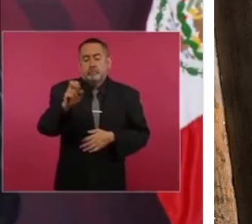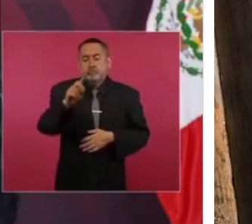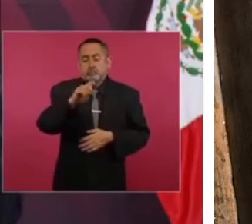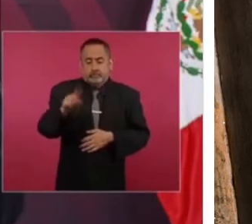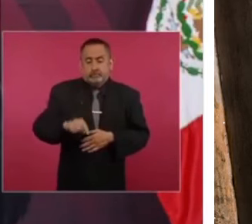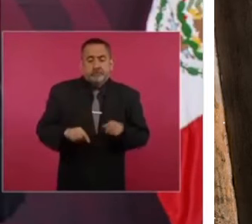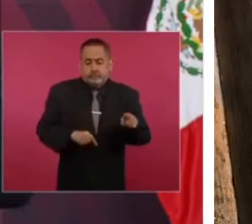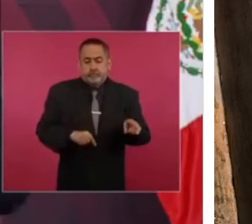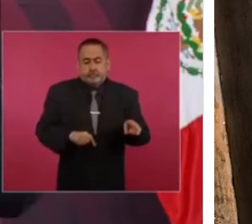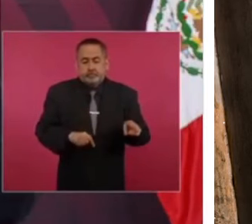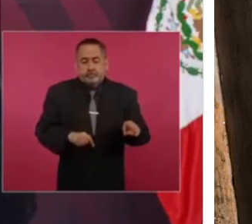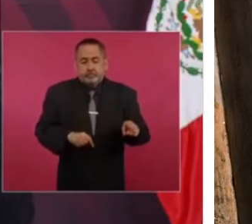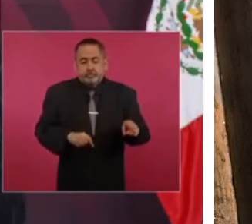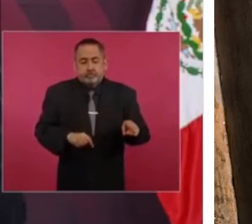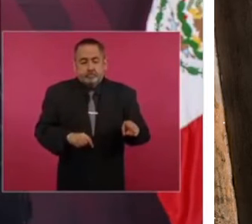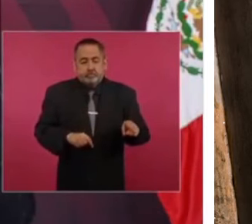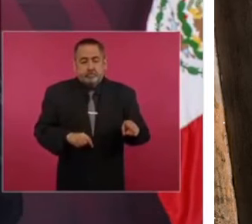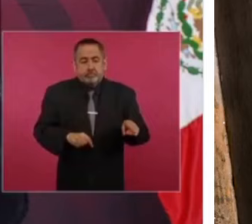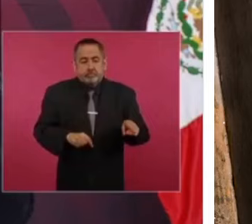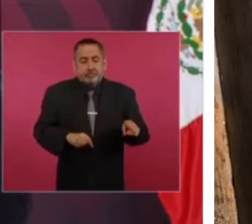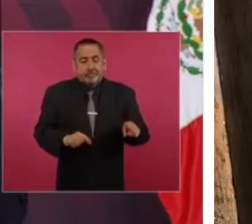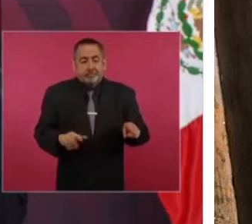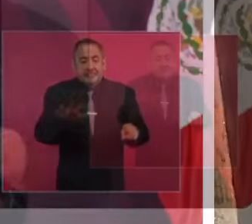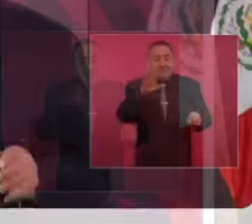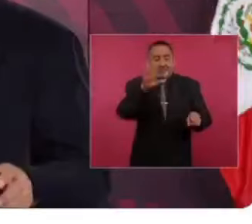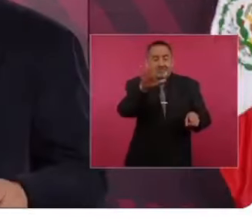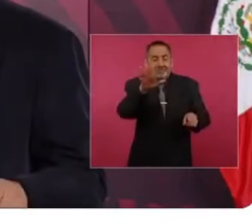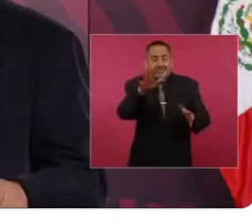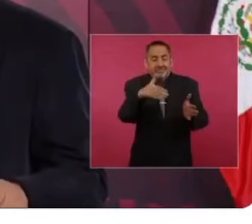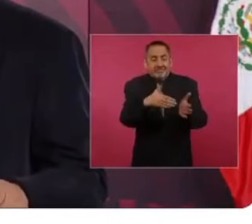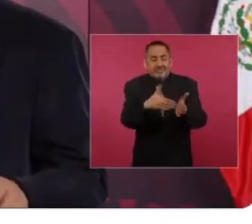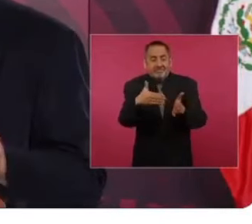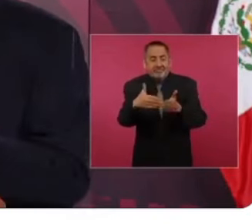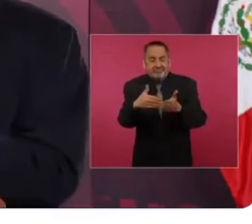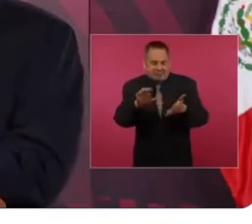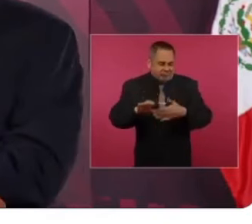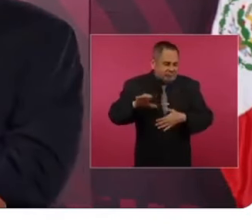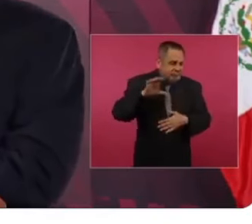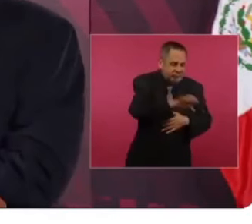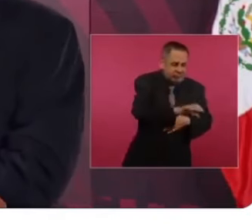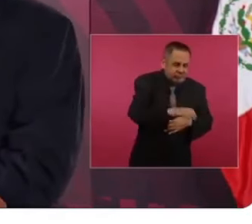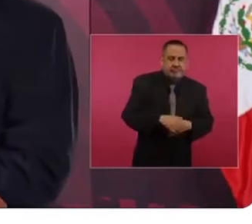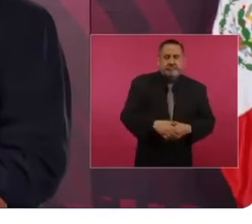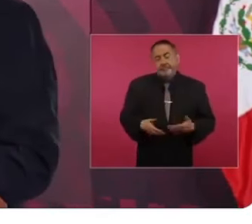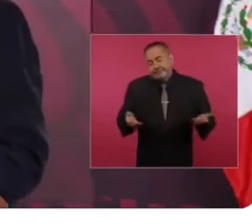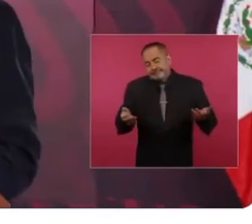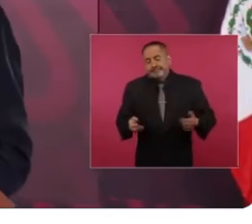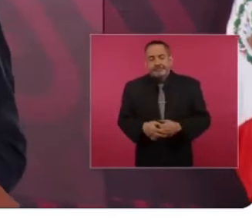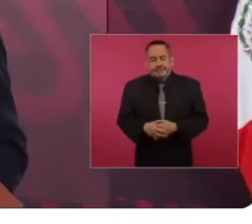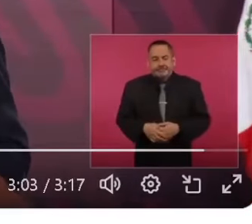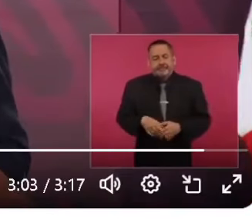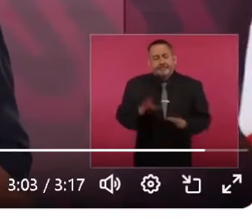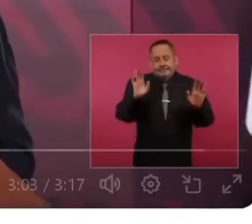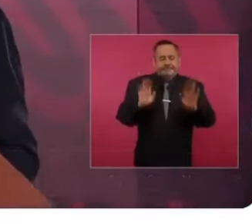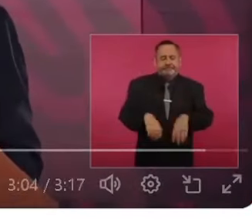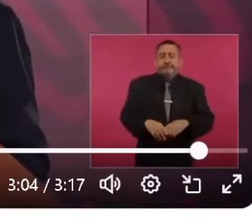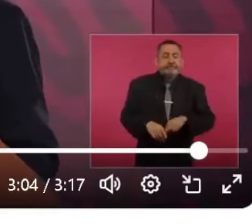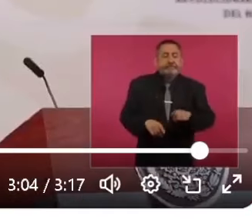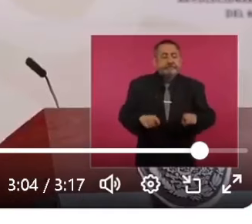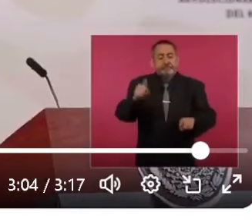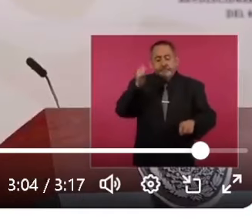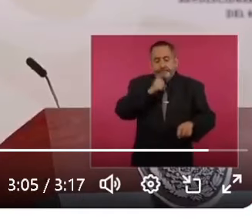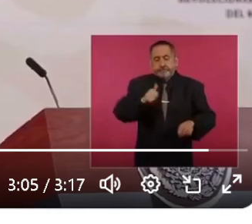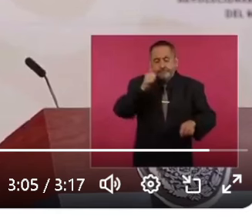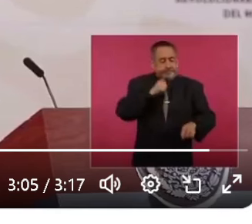Hernández puso 5 millones Pero en fin siempre